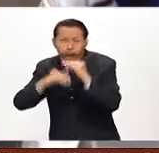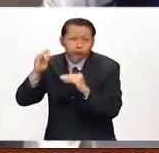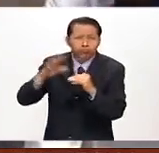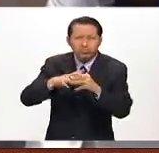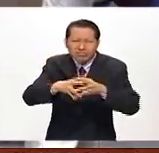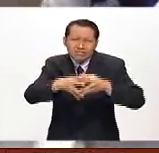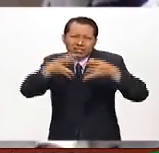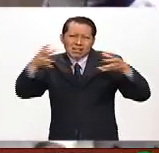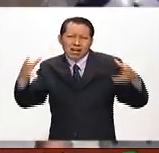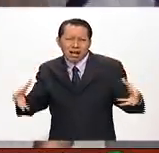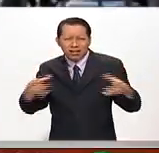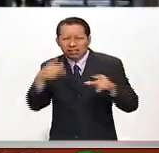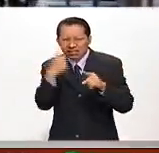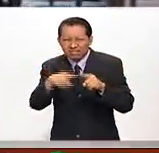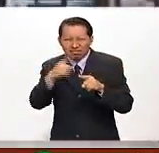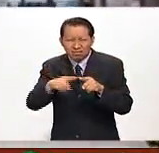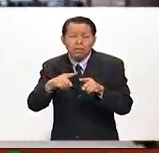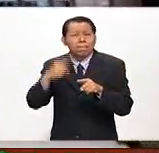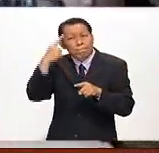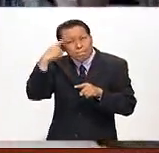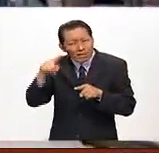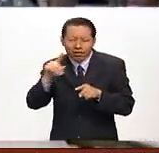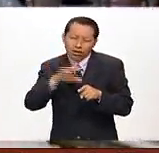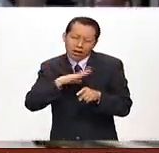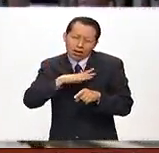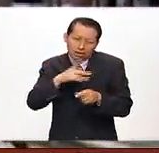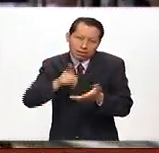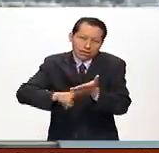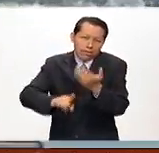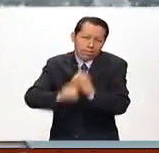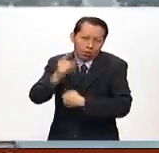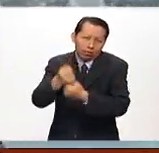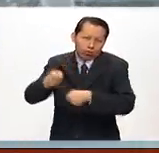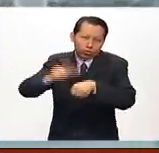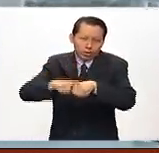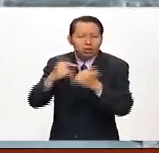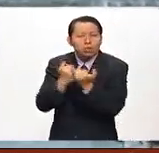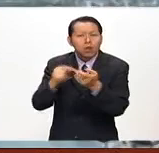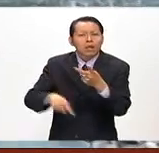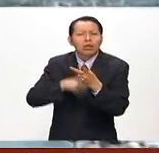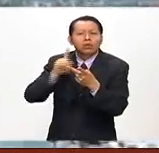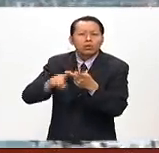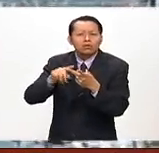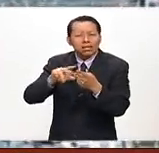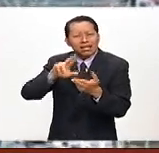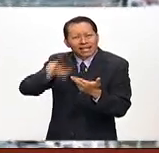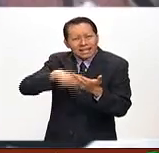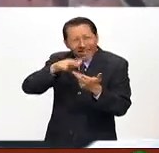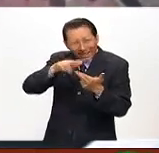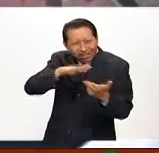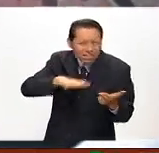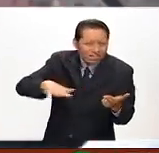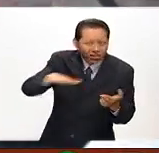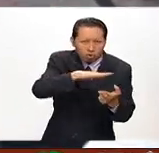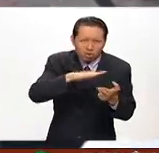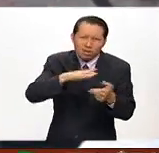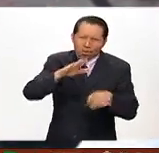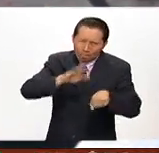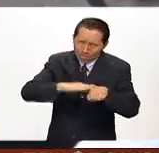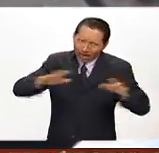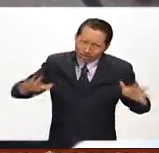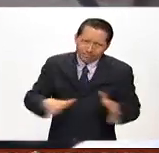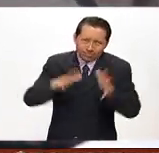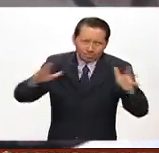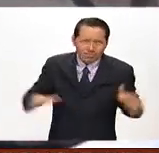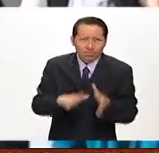de buscar solucionar ciertos problemas sociales que se están desarrollando ahí, también impulsar la región. Es decir, el turismo y esto de lo que estamos hablando